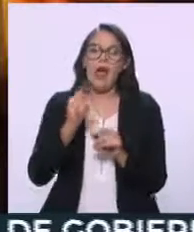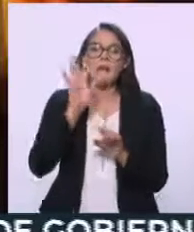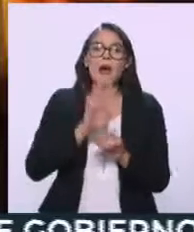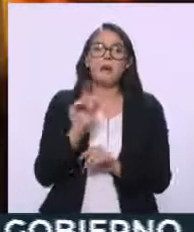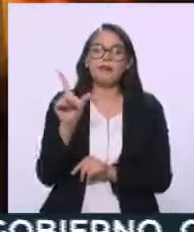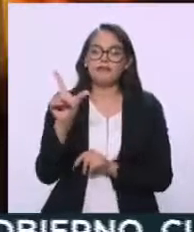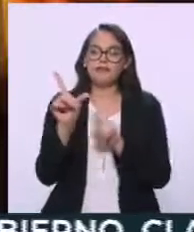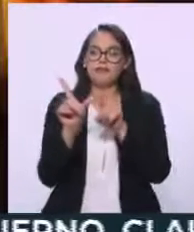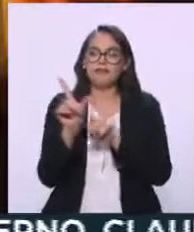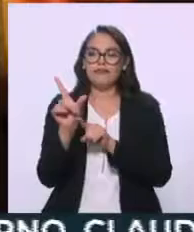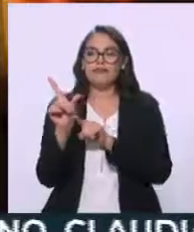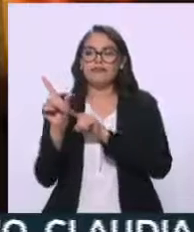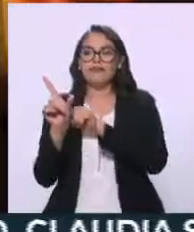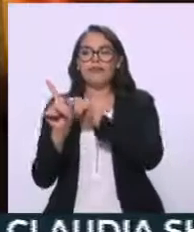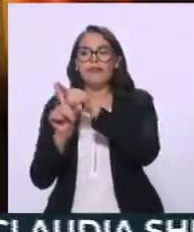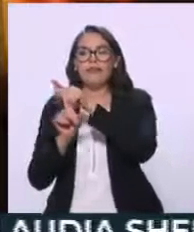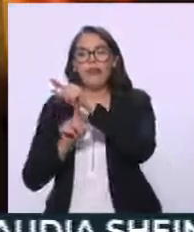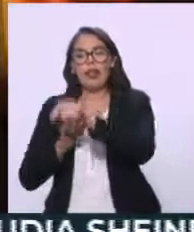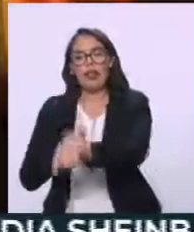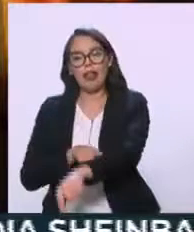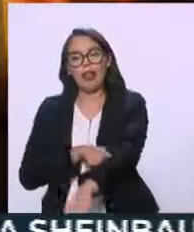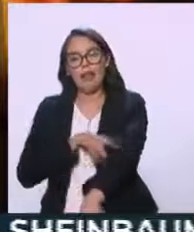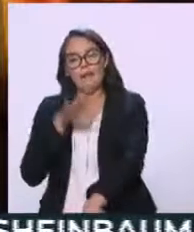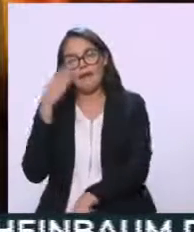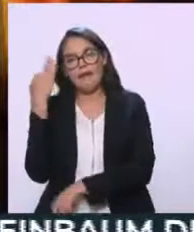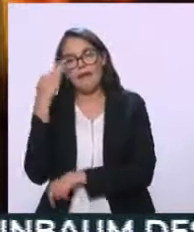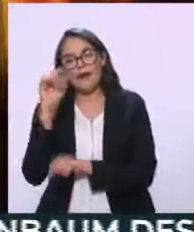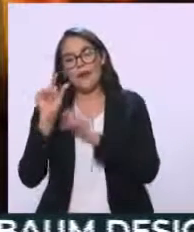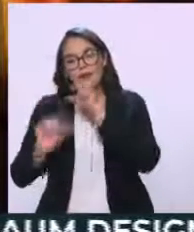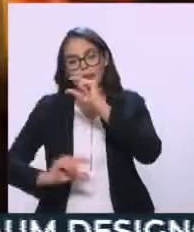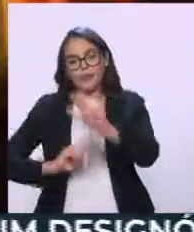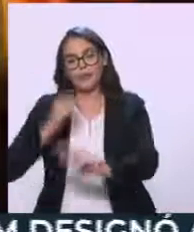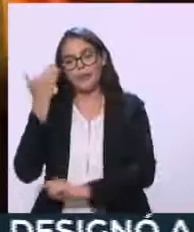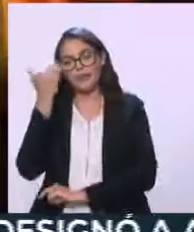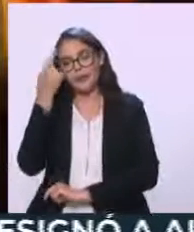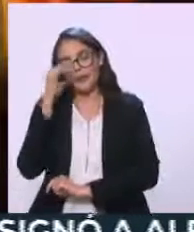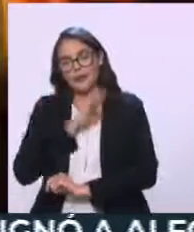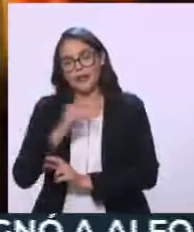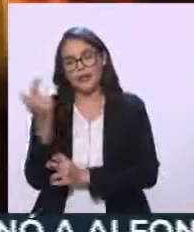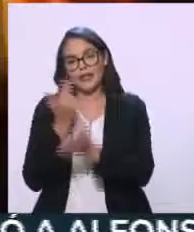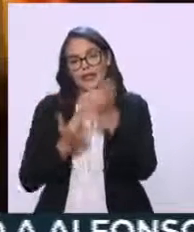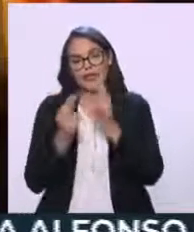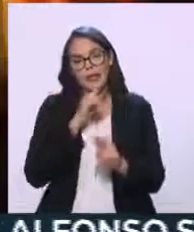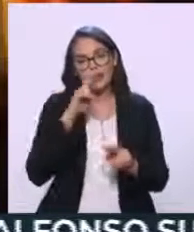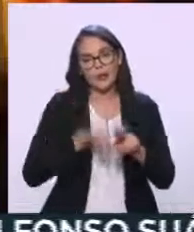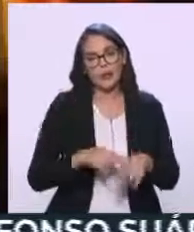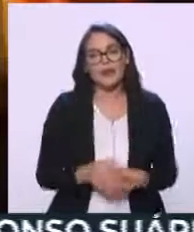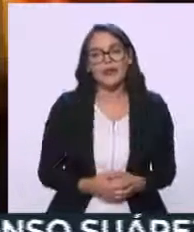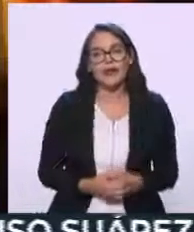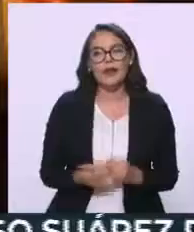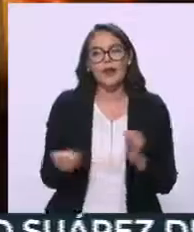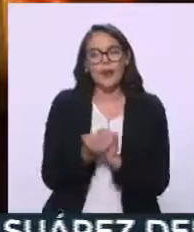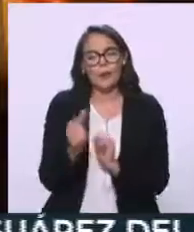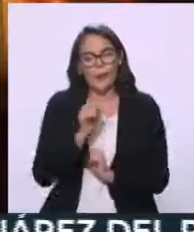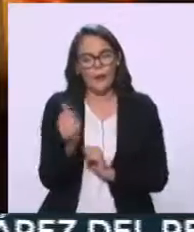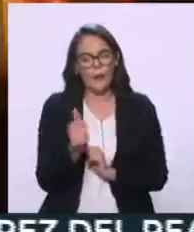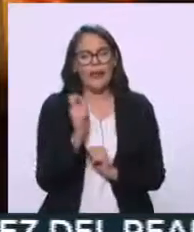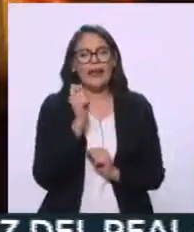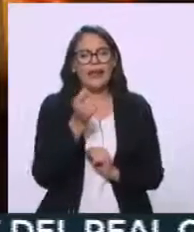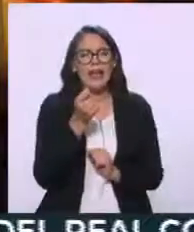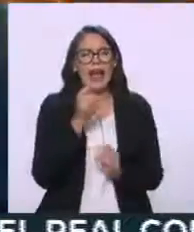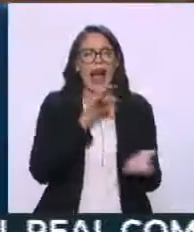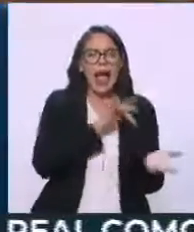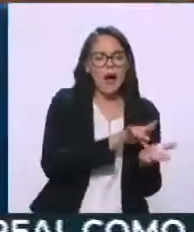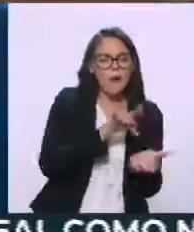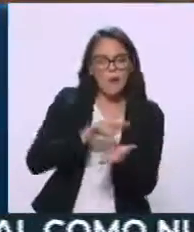es momento quizá de pisar el acelerador en términos de los apoyos, particularmente a las microempresas. Justamente el